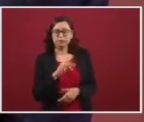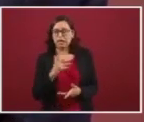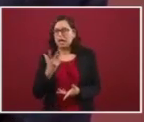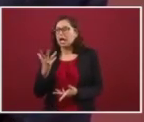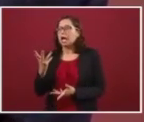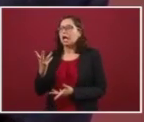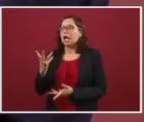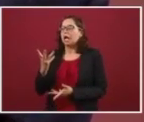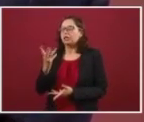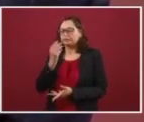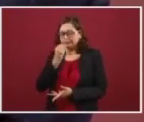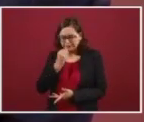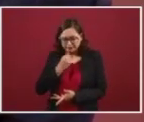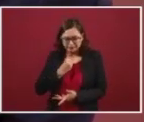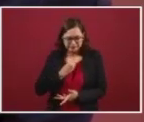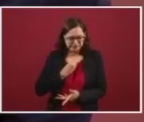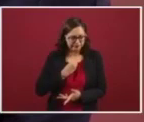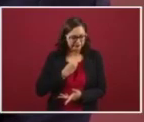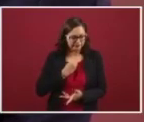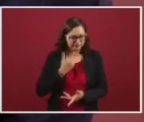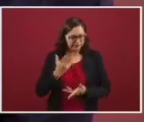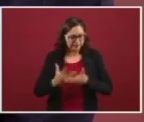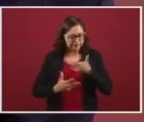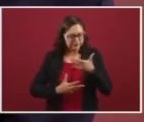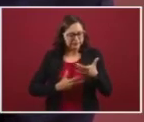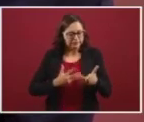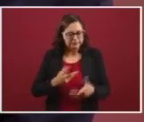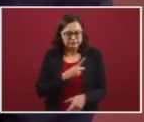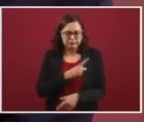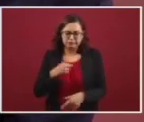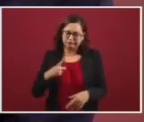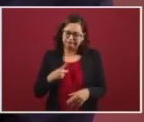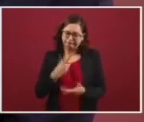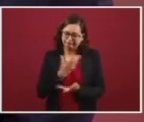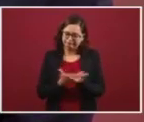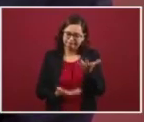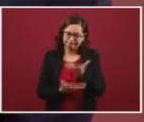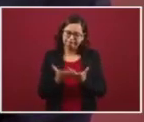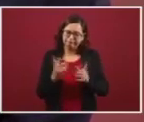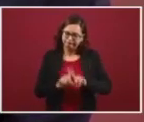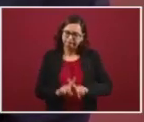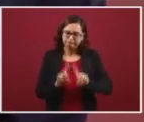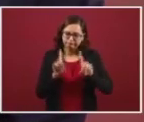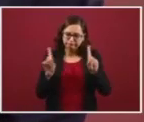actuar con mucha responsabilidad.